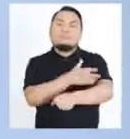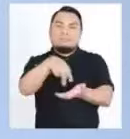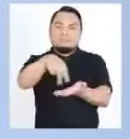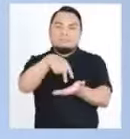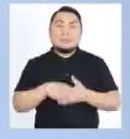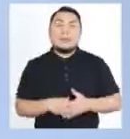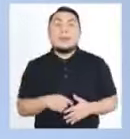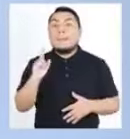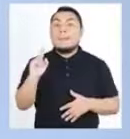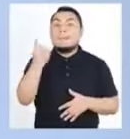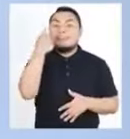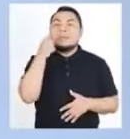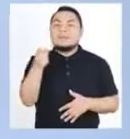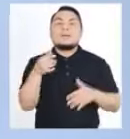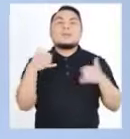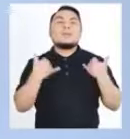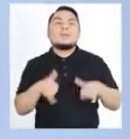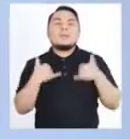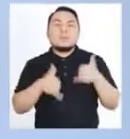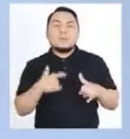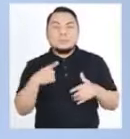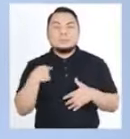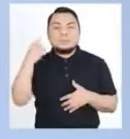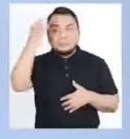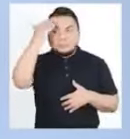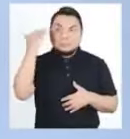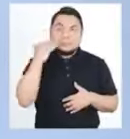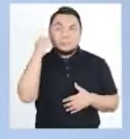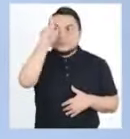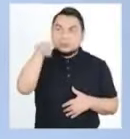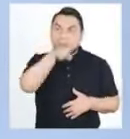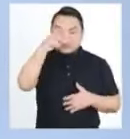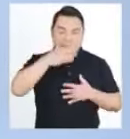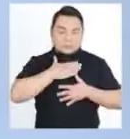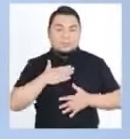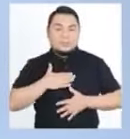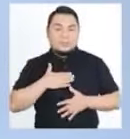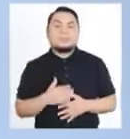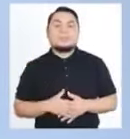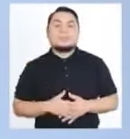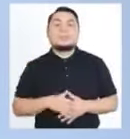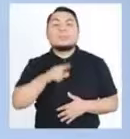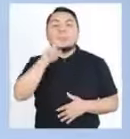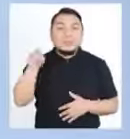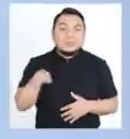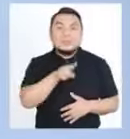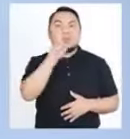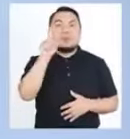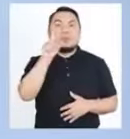rutina. Primero, vamos a jugar con movimientos circulares de cabeza y de torso.